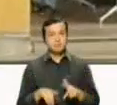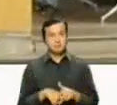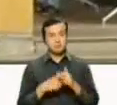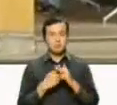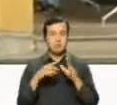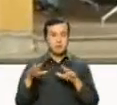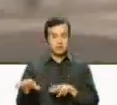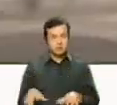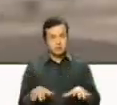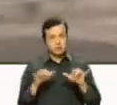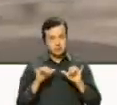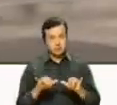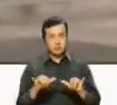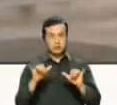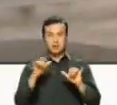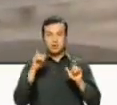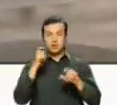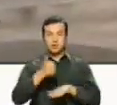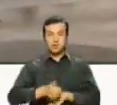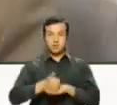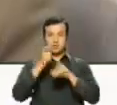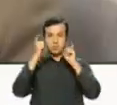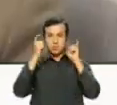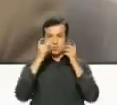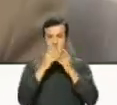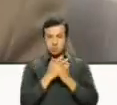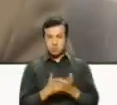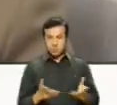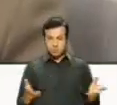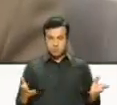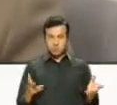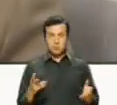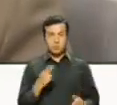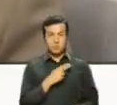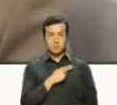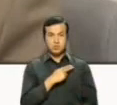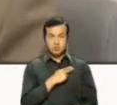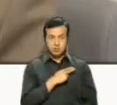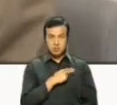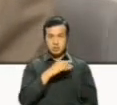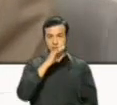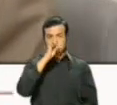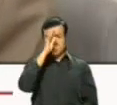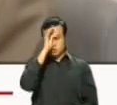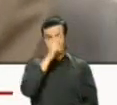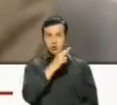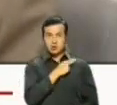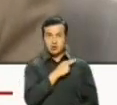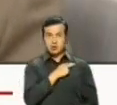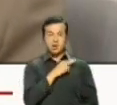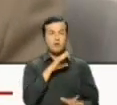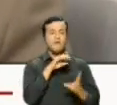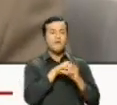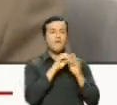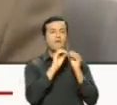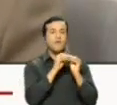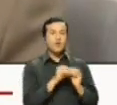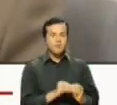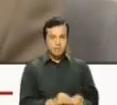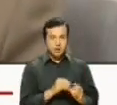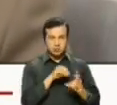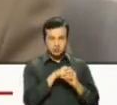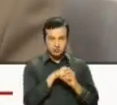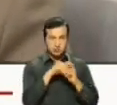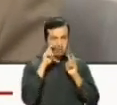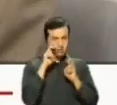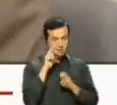primeras acciones de la intervención del alma mater. Para hacer del hospital universitario un centro de formación, un centro de excelencia, un centro